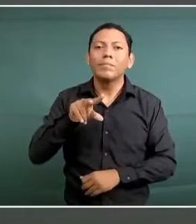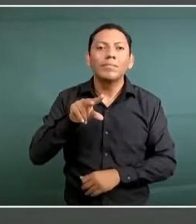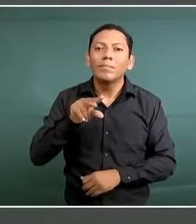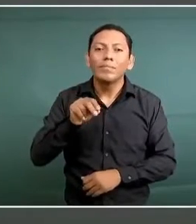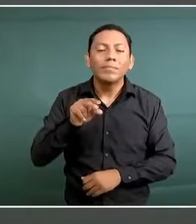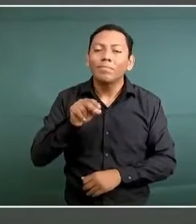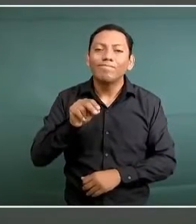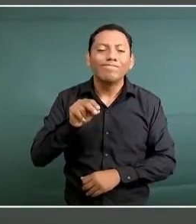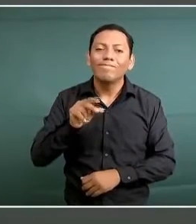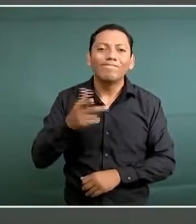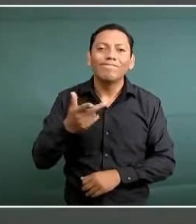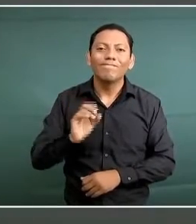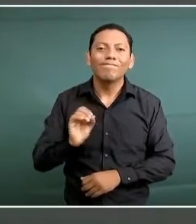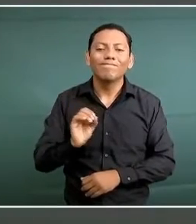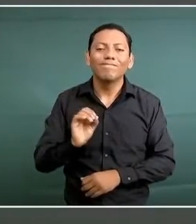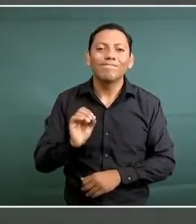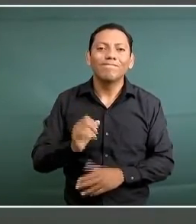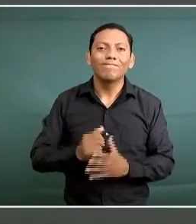desgraciadamente,